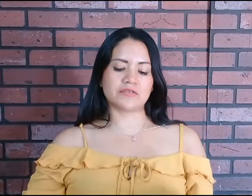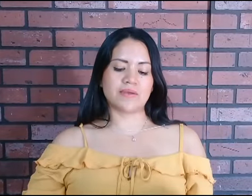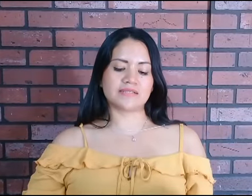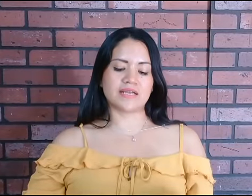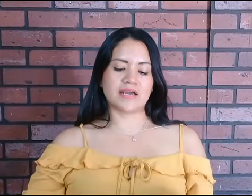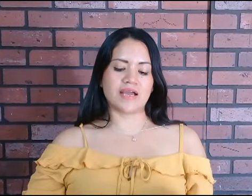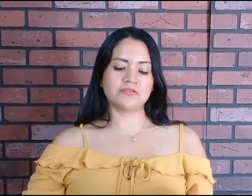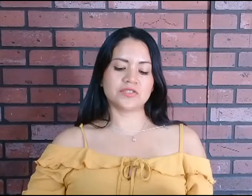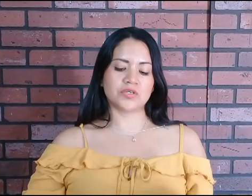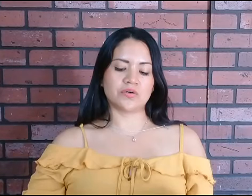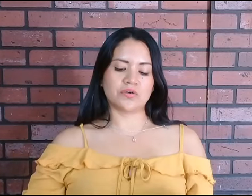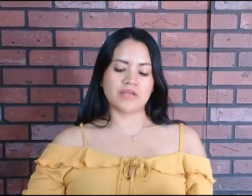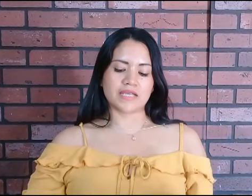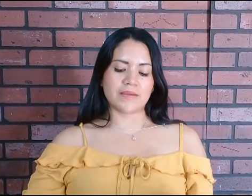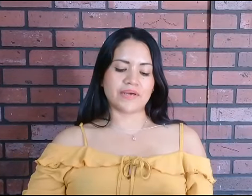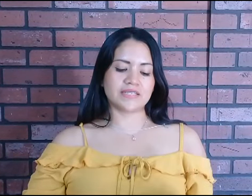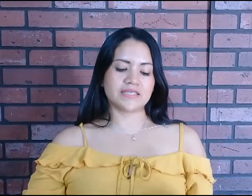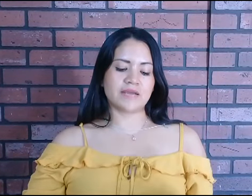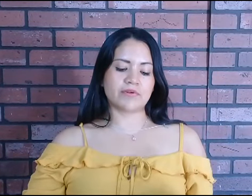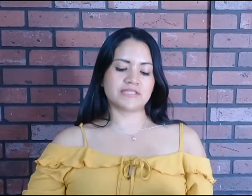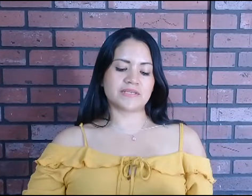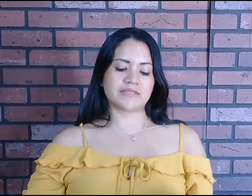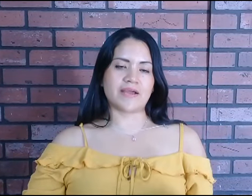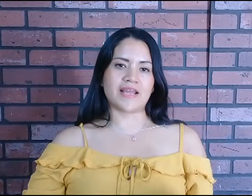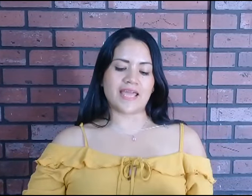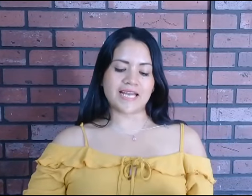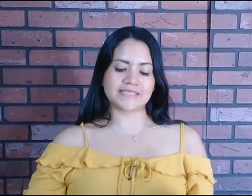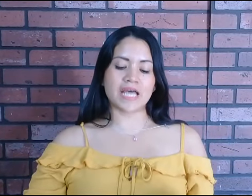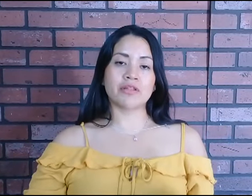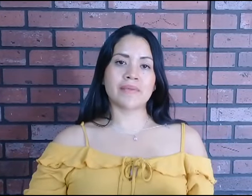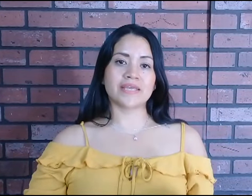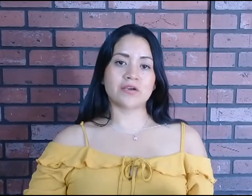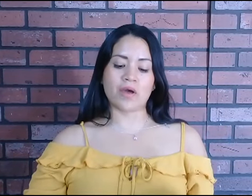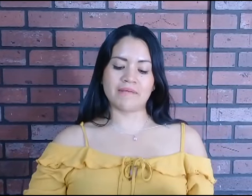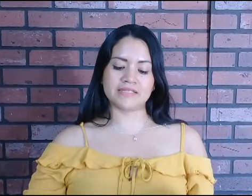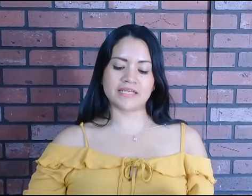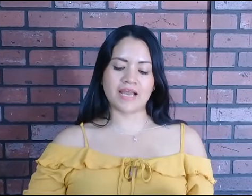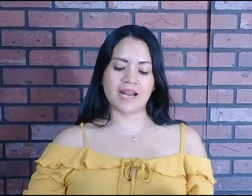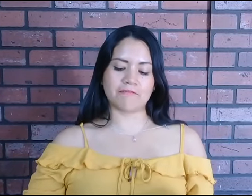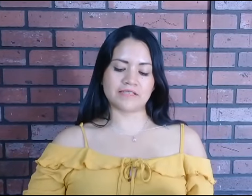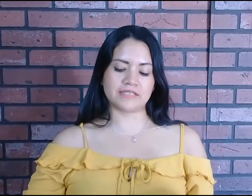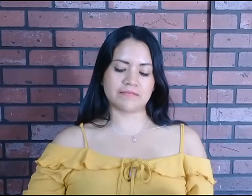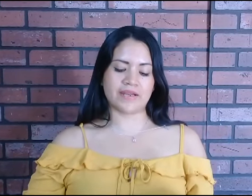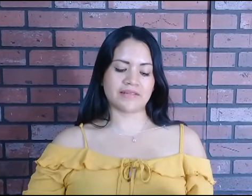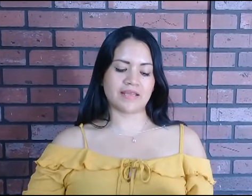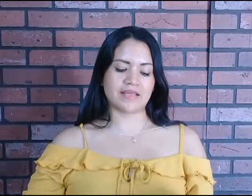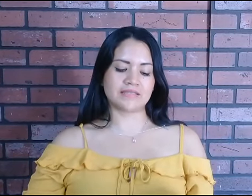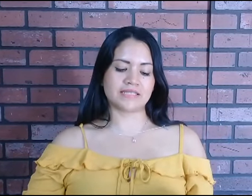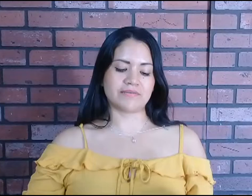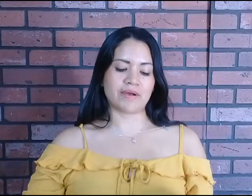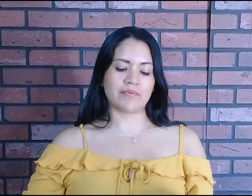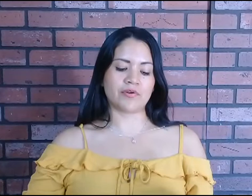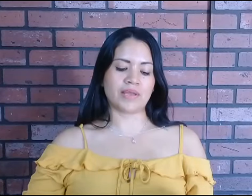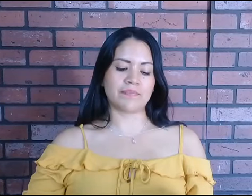Alfredo del Mazo Maza anunció que a partir de la próxima semana el Estado de México avanzará a la fase verde